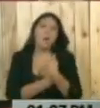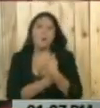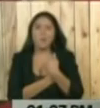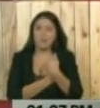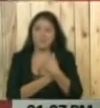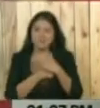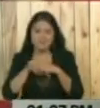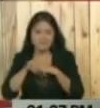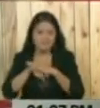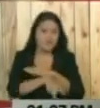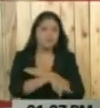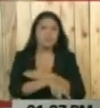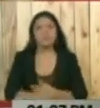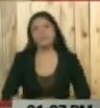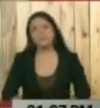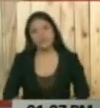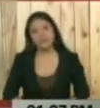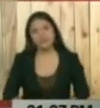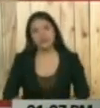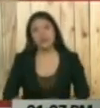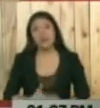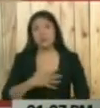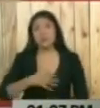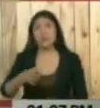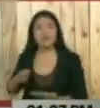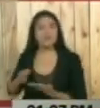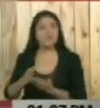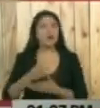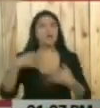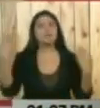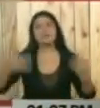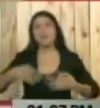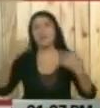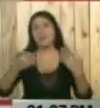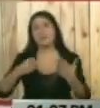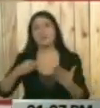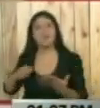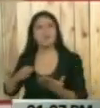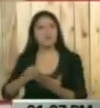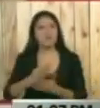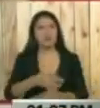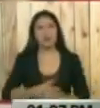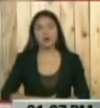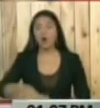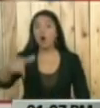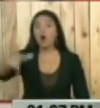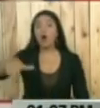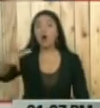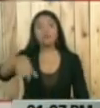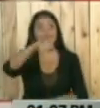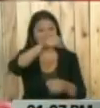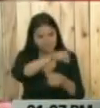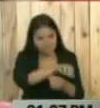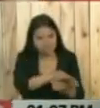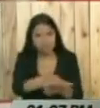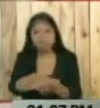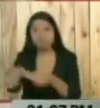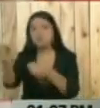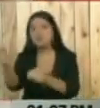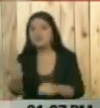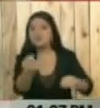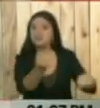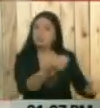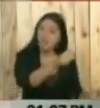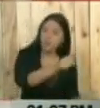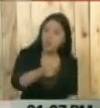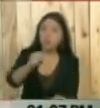infinito y con mi lealtad siempre por delante. Hoy el Delta Macuro es un